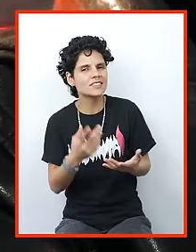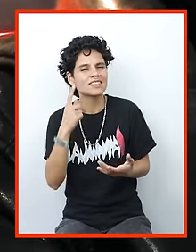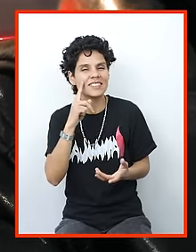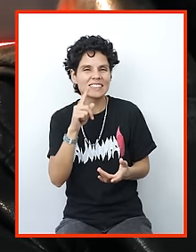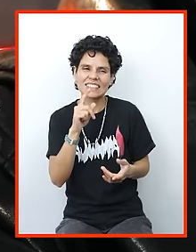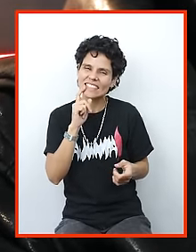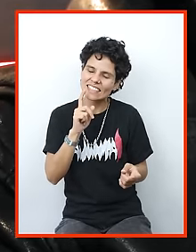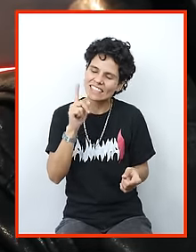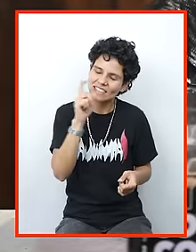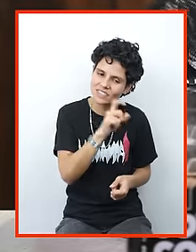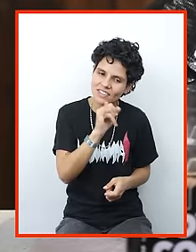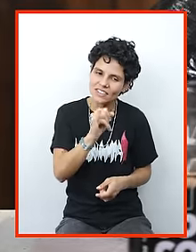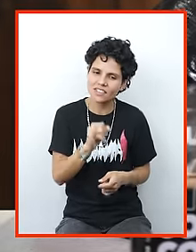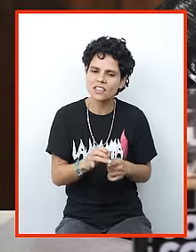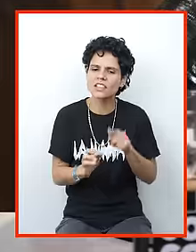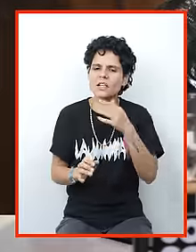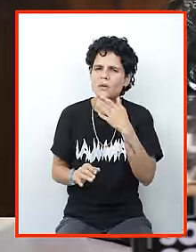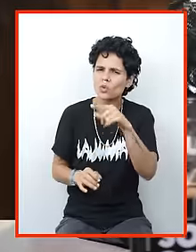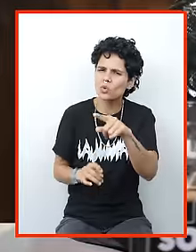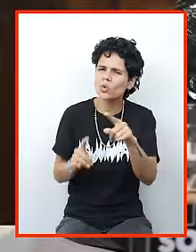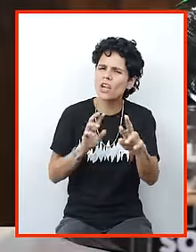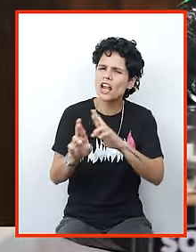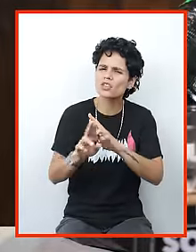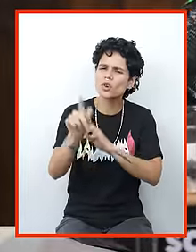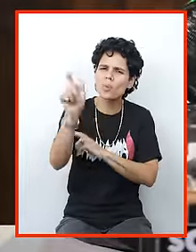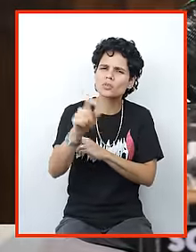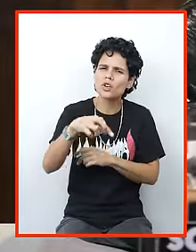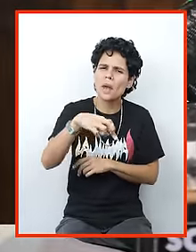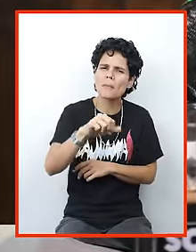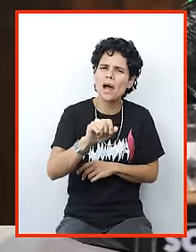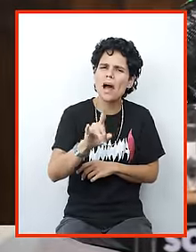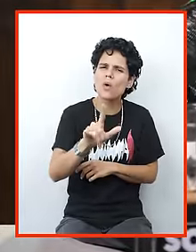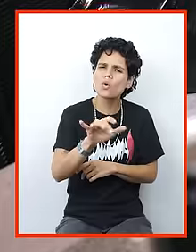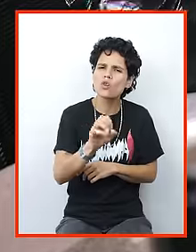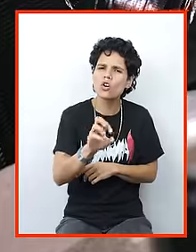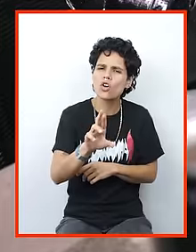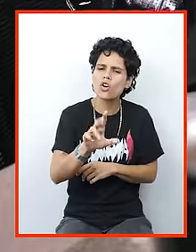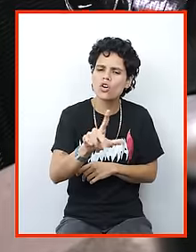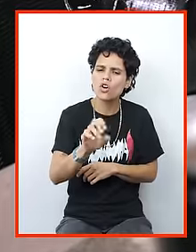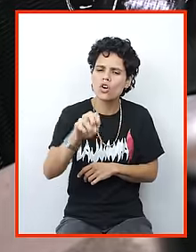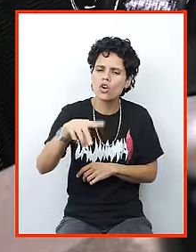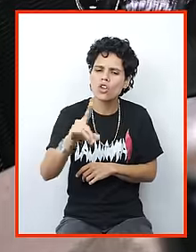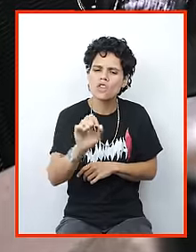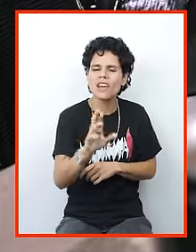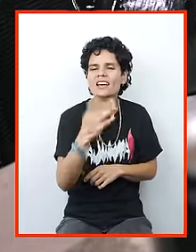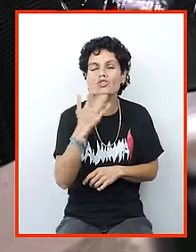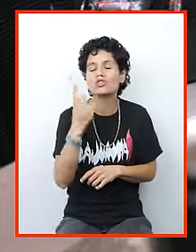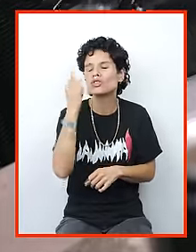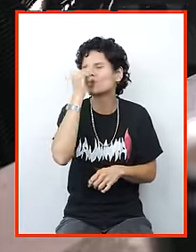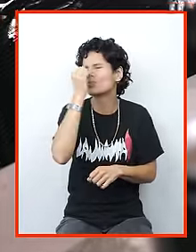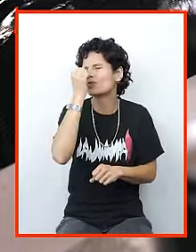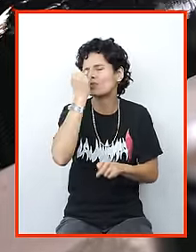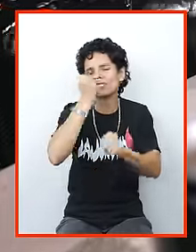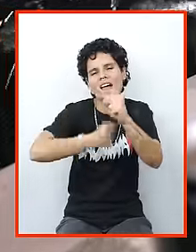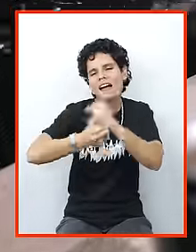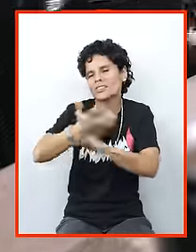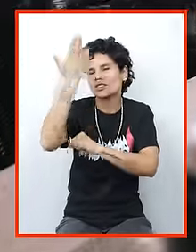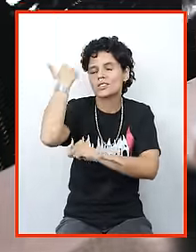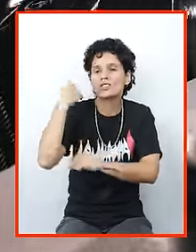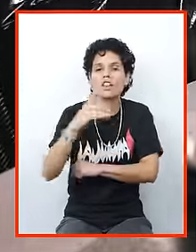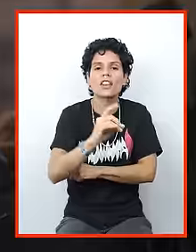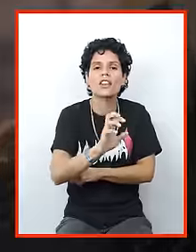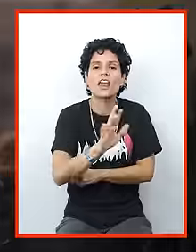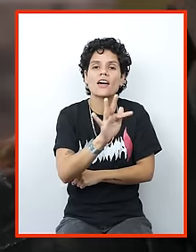Costó, pero se está dando. Tenía una canción con Pablo Londra, güey. ¿Cómo fue esa cuestión? Fue muy random. Es que yo tengo un tema con el Dref de hace años. Ya.